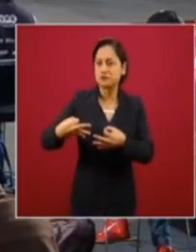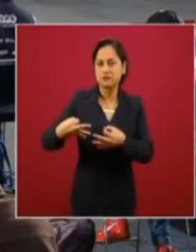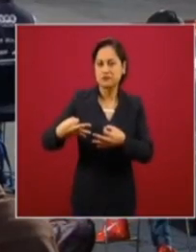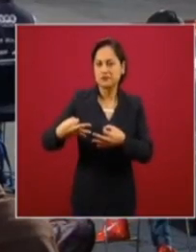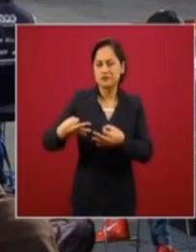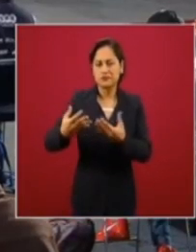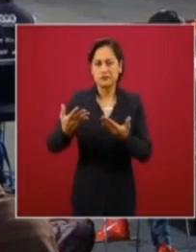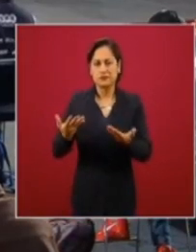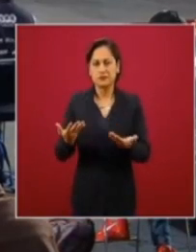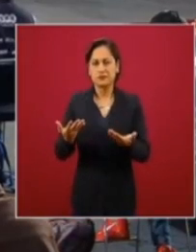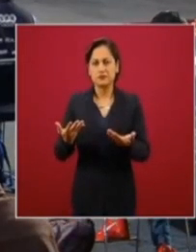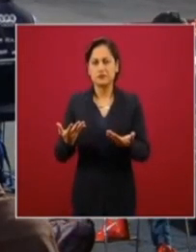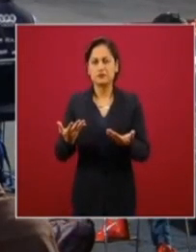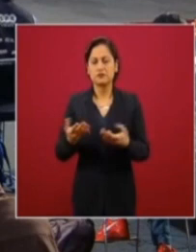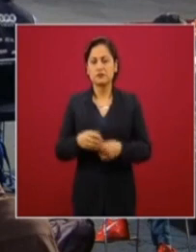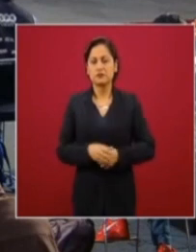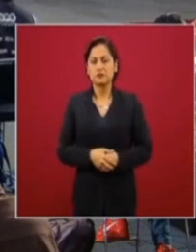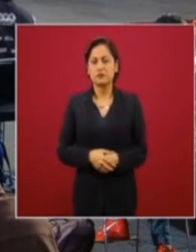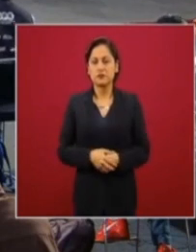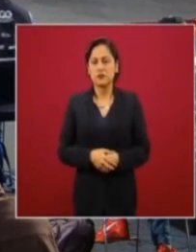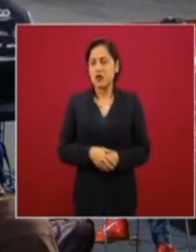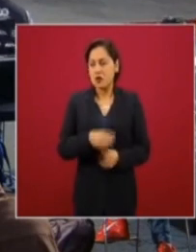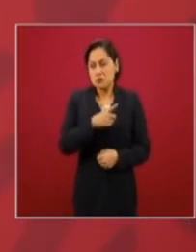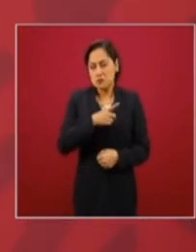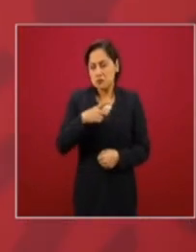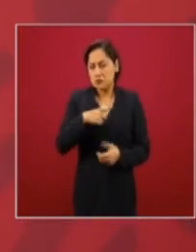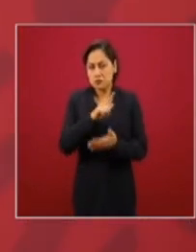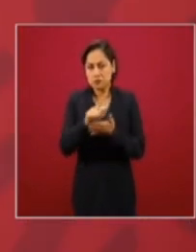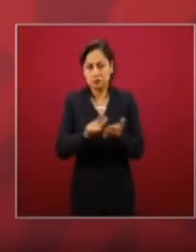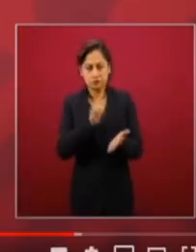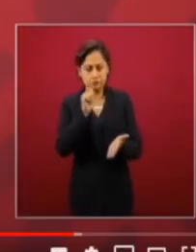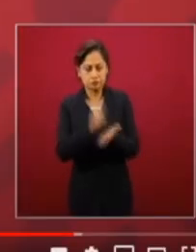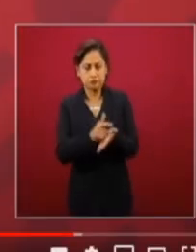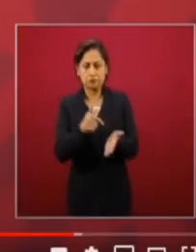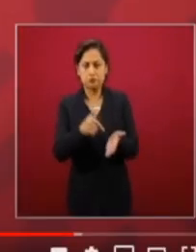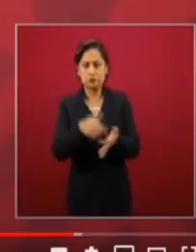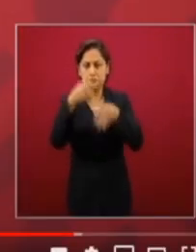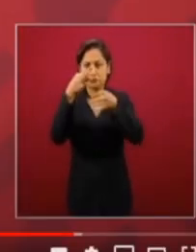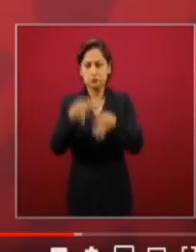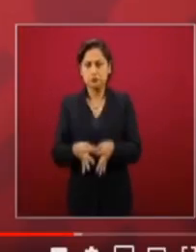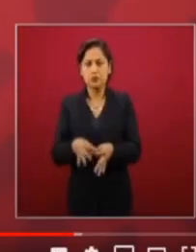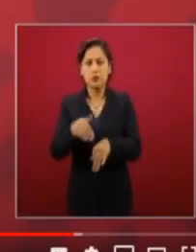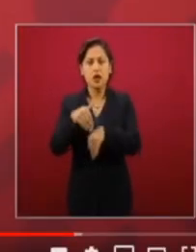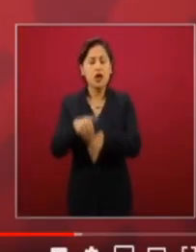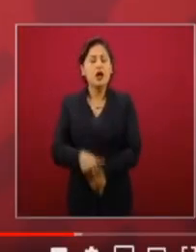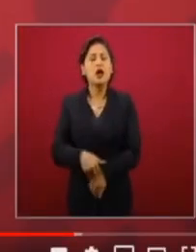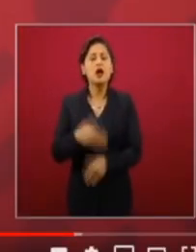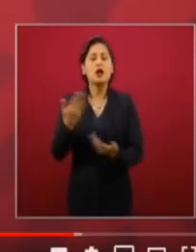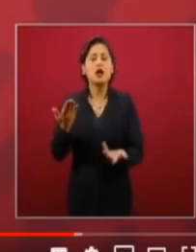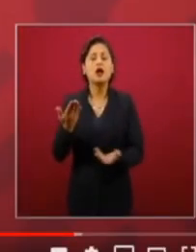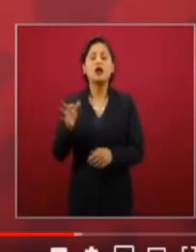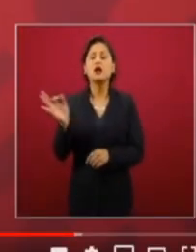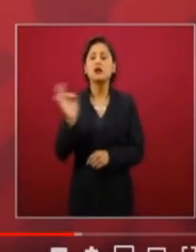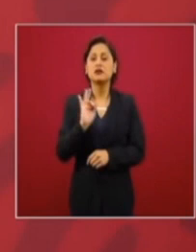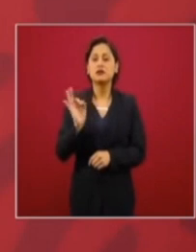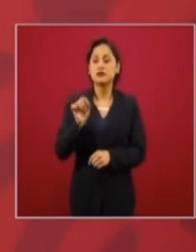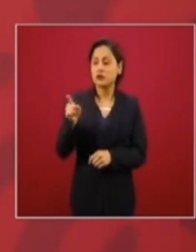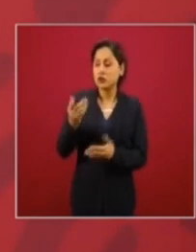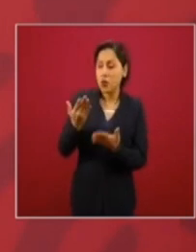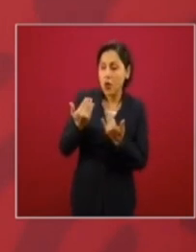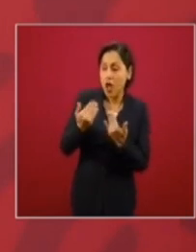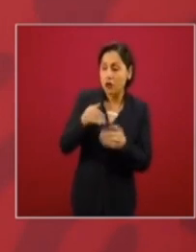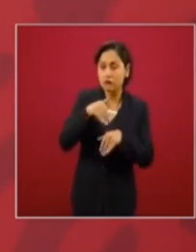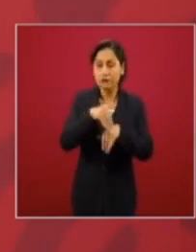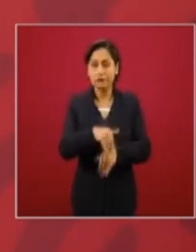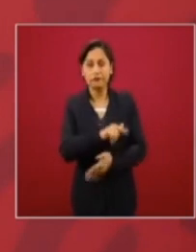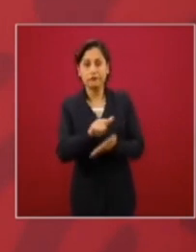se cumple con lo establecido en la ley, pues entonces tenemos que proceder con denuncias civiles o penales.